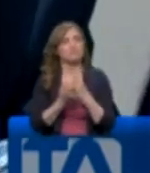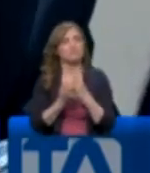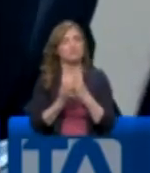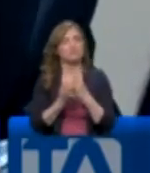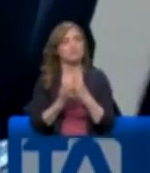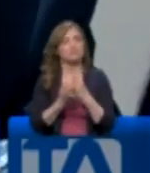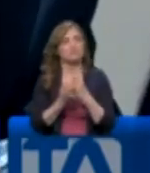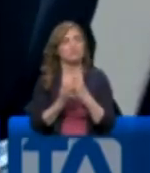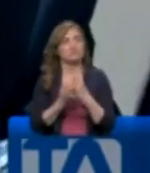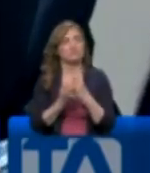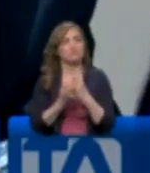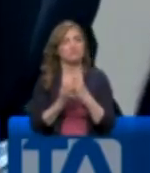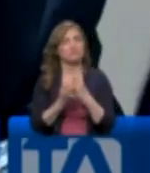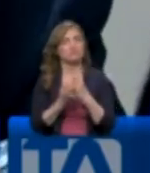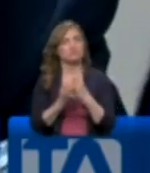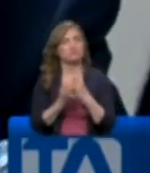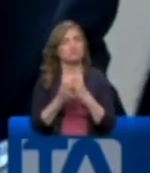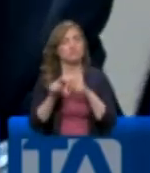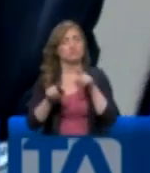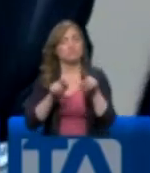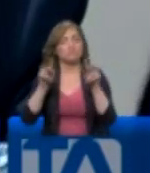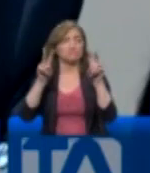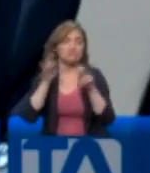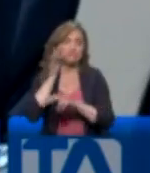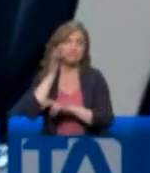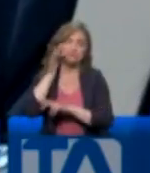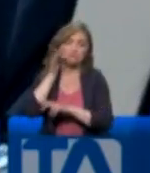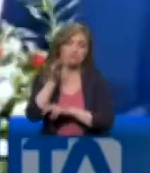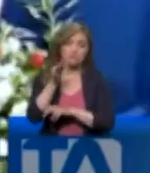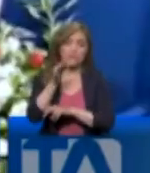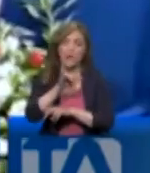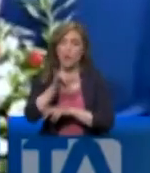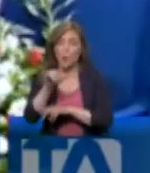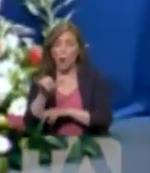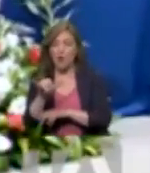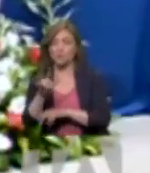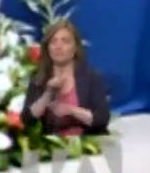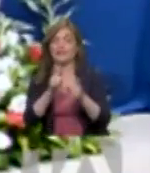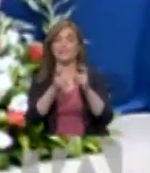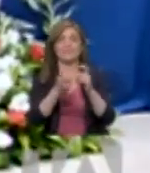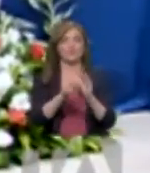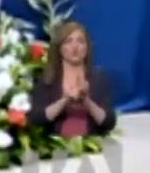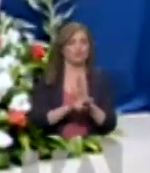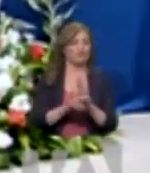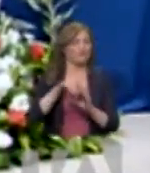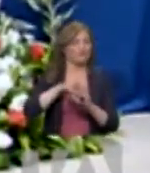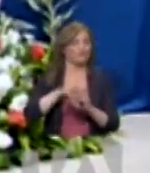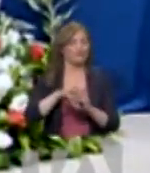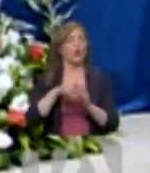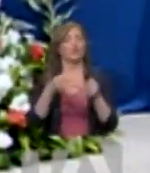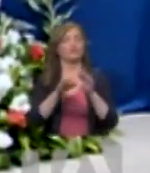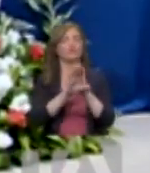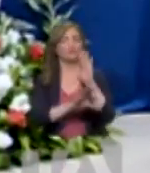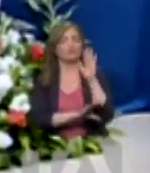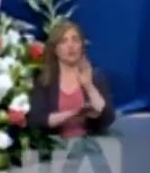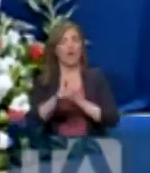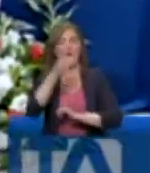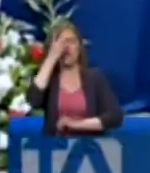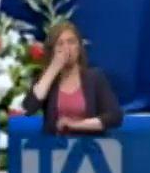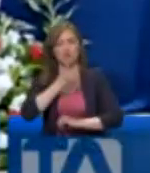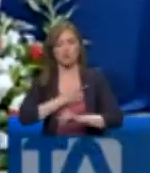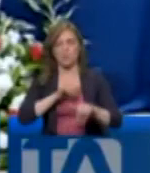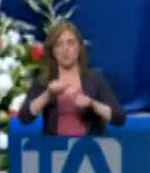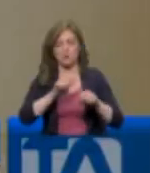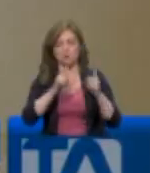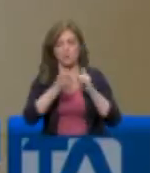doctrinaria de algunos casos para que en el futuro no se dé lo mismo. Los magistrados siguen tomando decisiones administrativas,